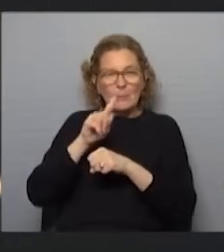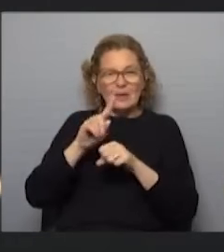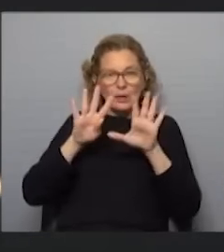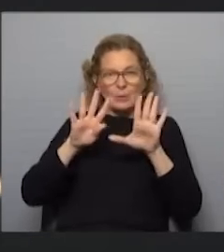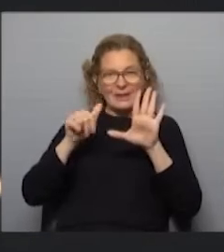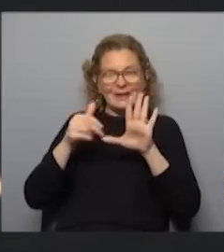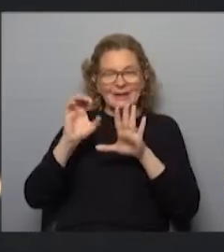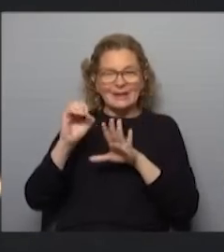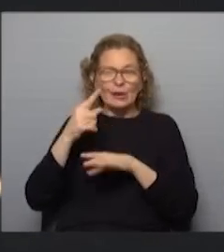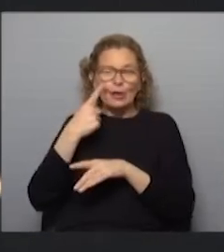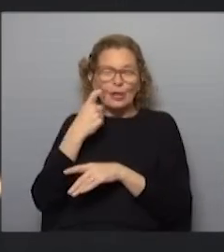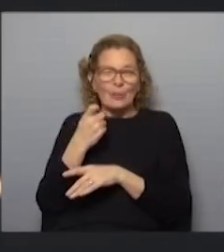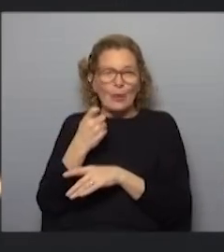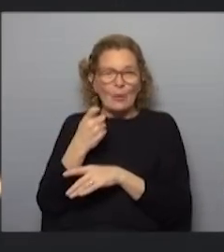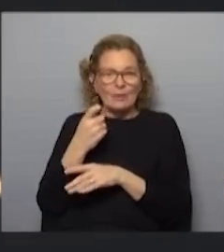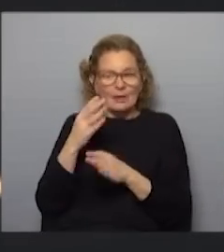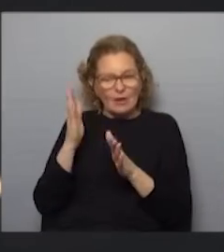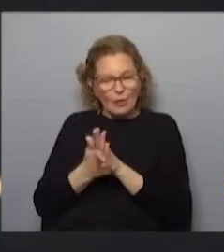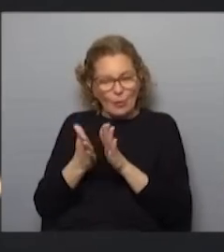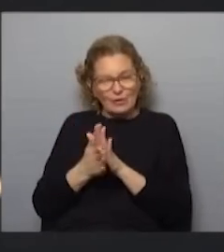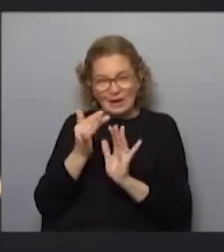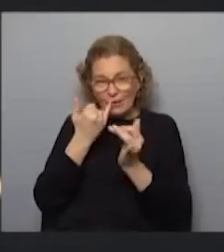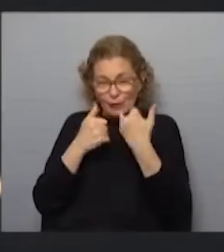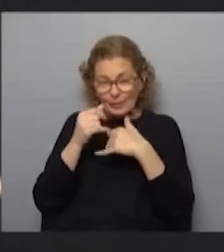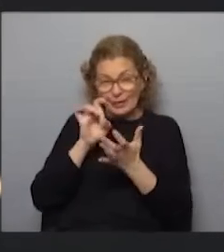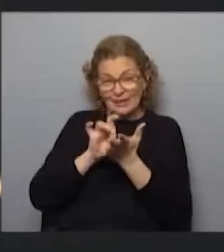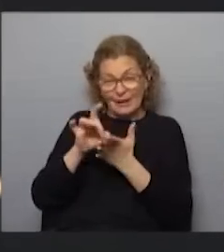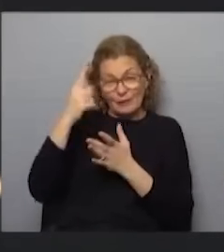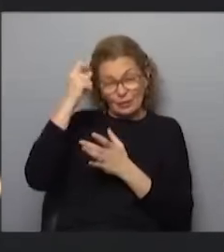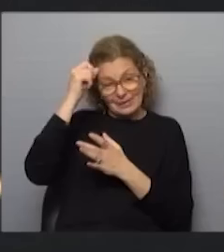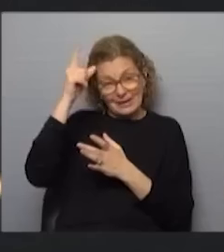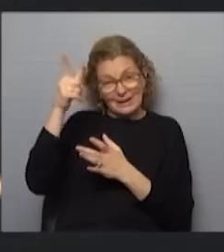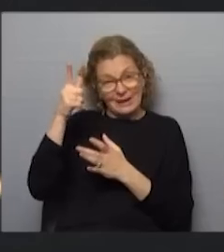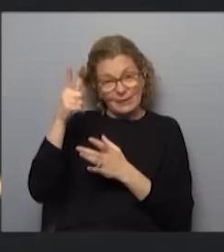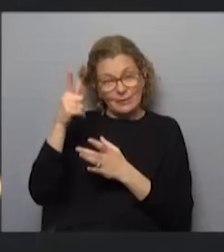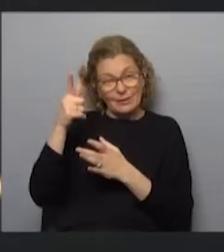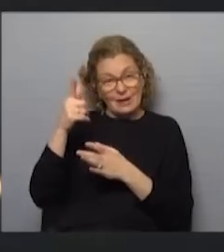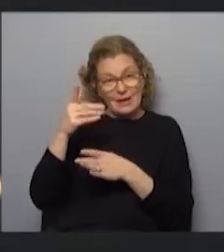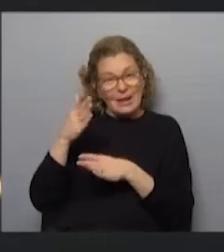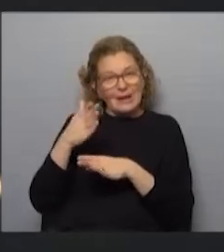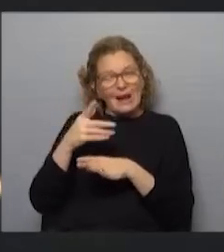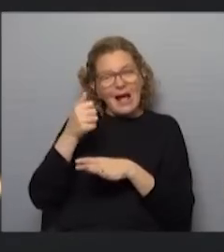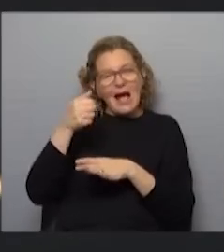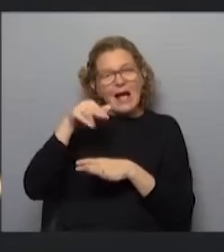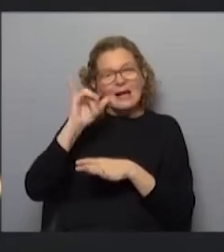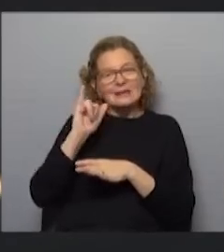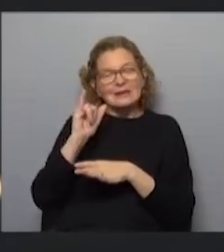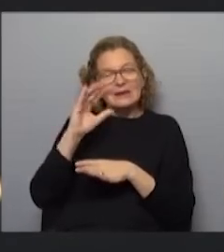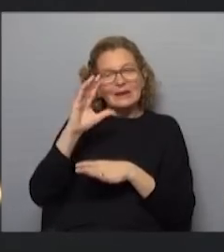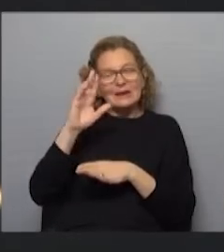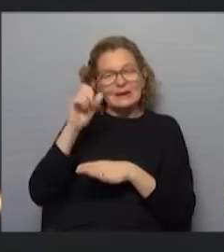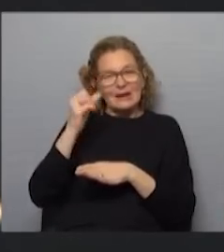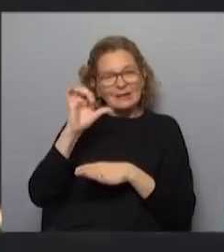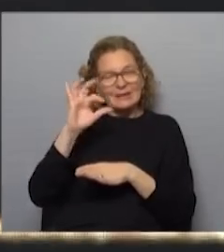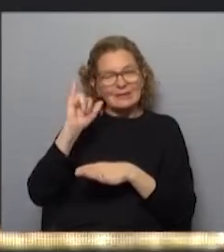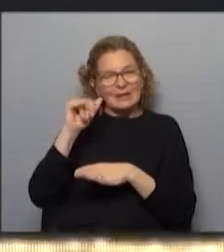detectamos en los prontuarios o en la información de los servicios de inteligencia es el anticastrismo o lo que los escribientes del